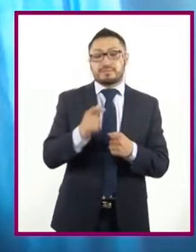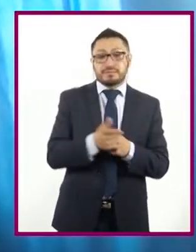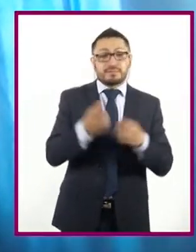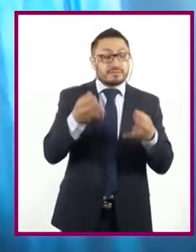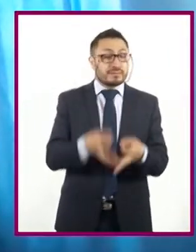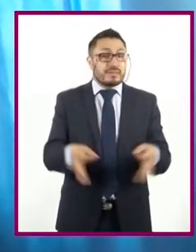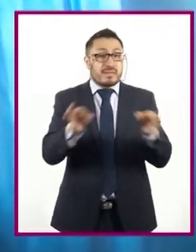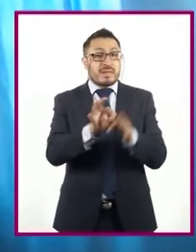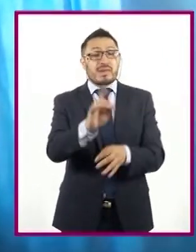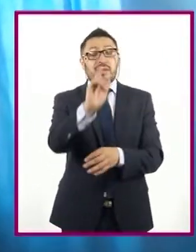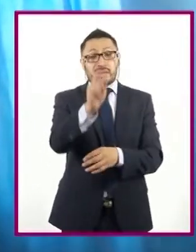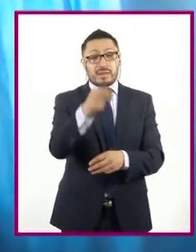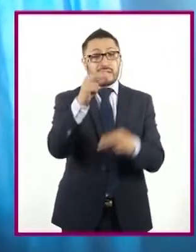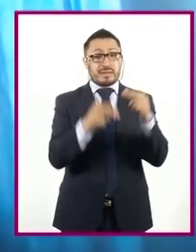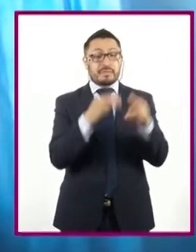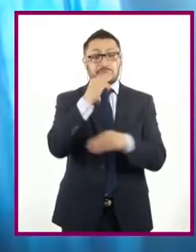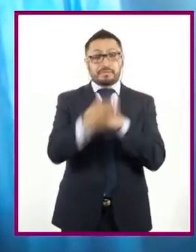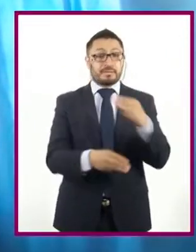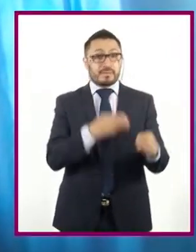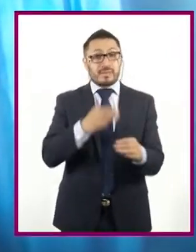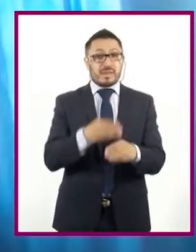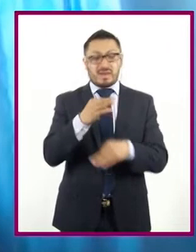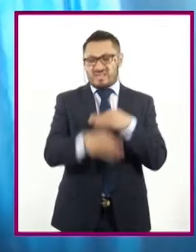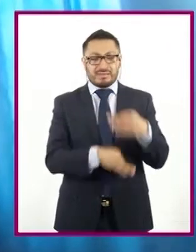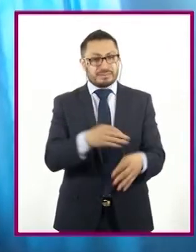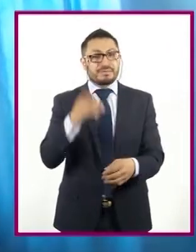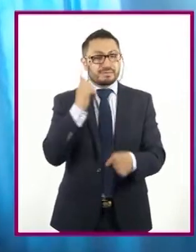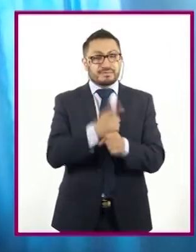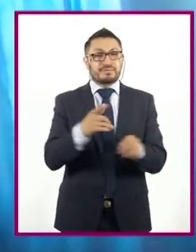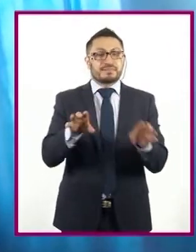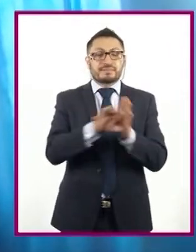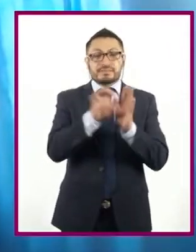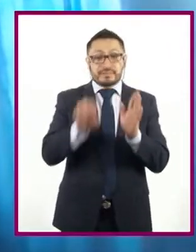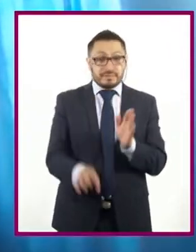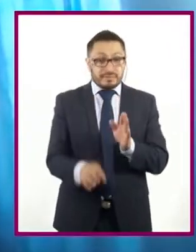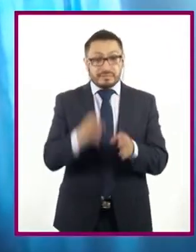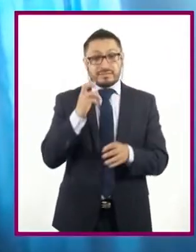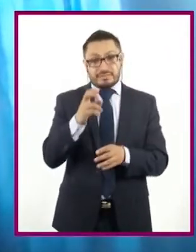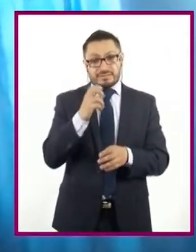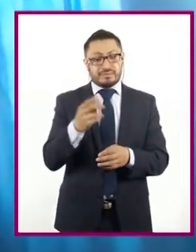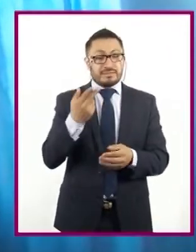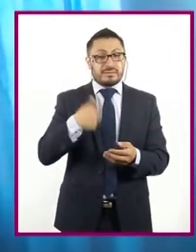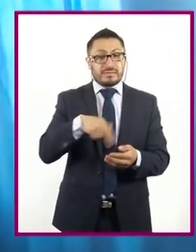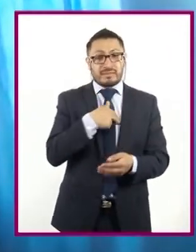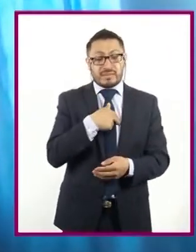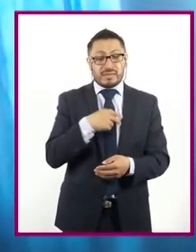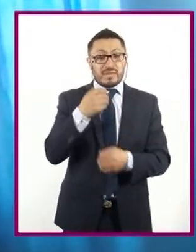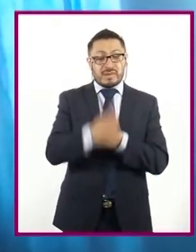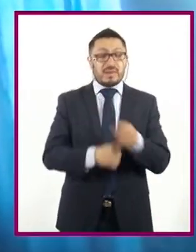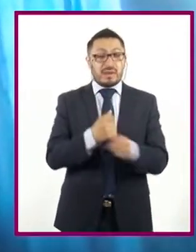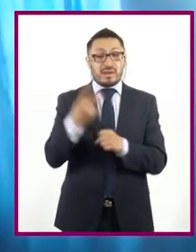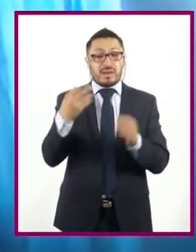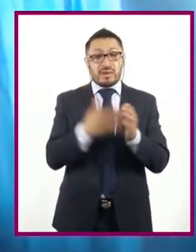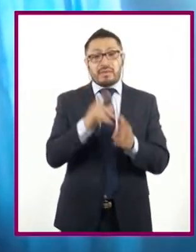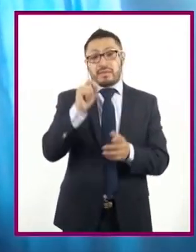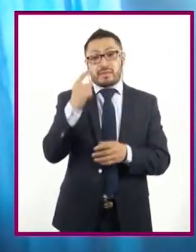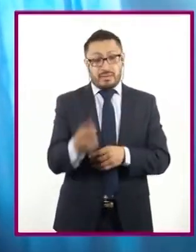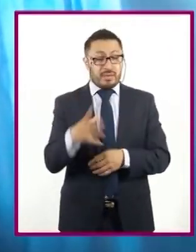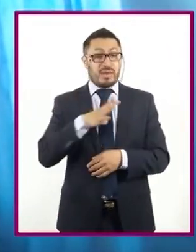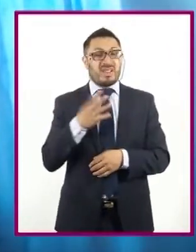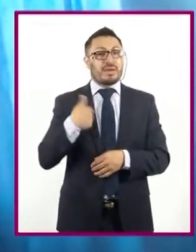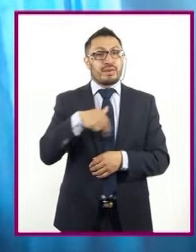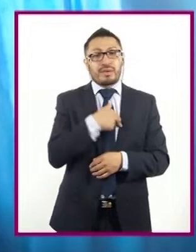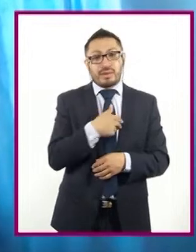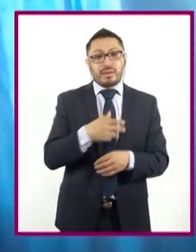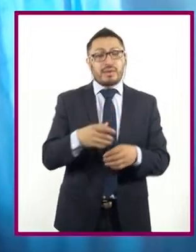que a pesar de que a nivel mundial todos identificamos, por ejemplo, que estamos en el año 2021, nosotros tenemos un